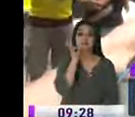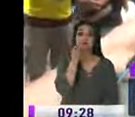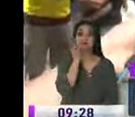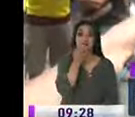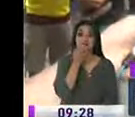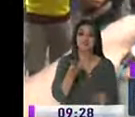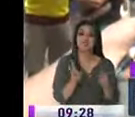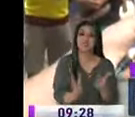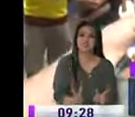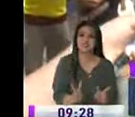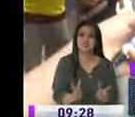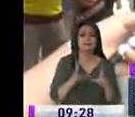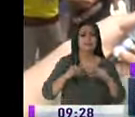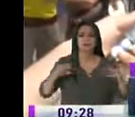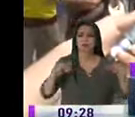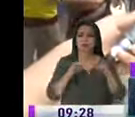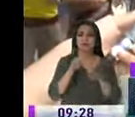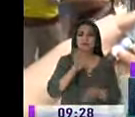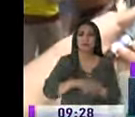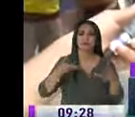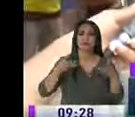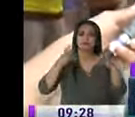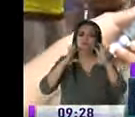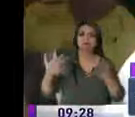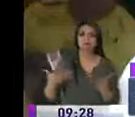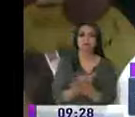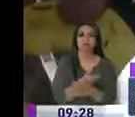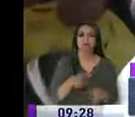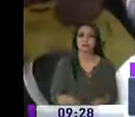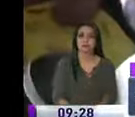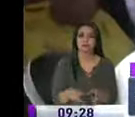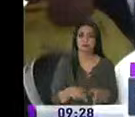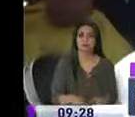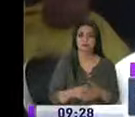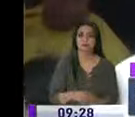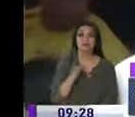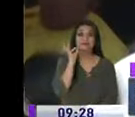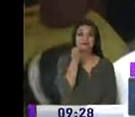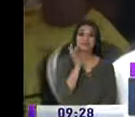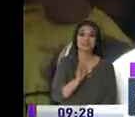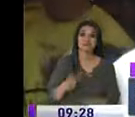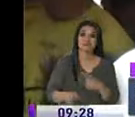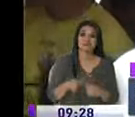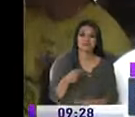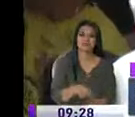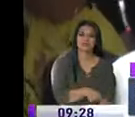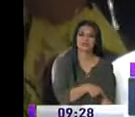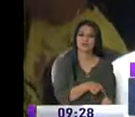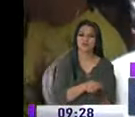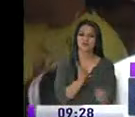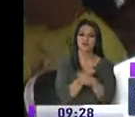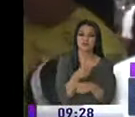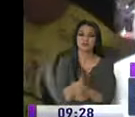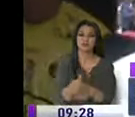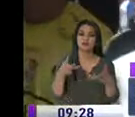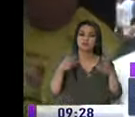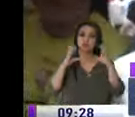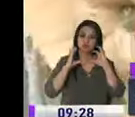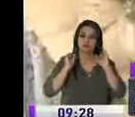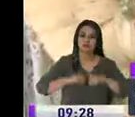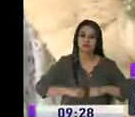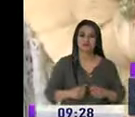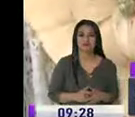y es algo más que todo natural, ¿no? Producto cosechado aquí mismo. Saboreando esto típico que es aquí, de lo que es los productos hechos a base del